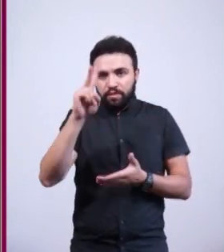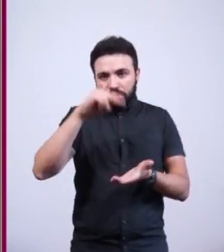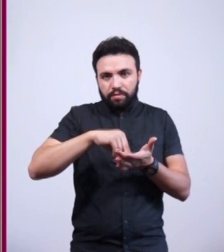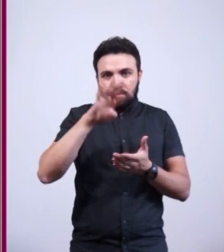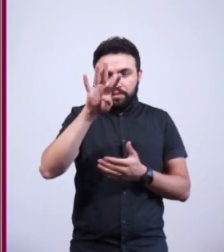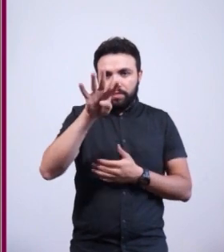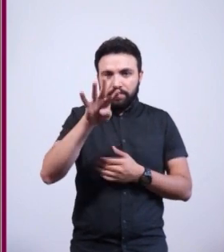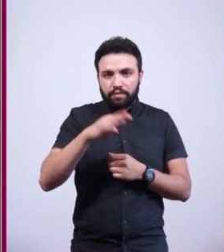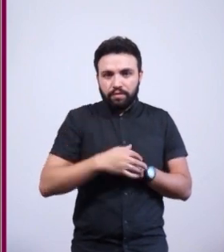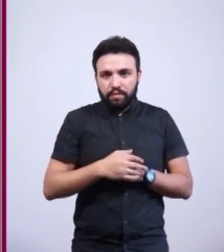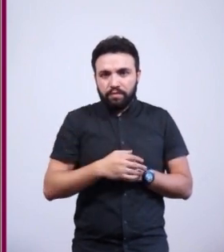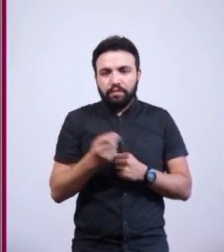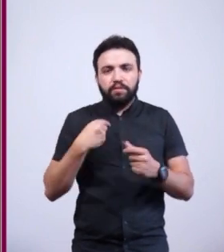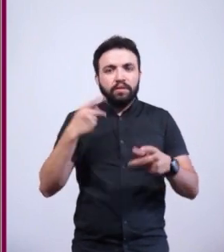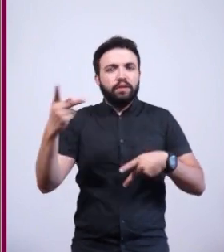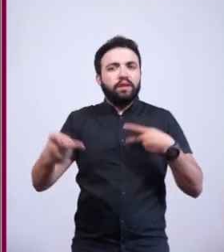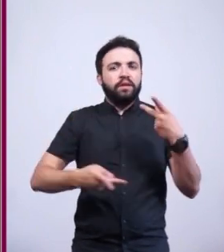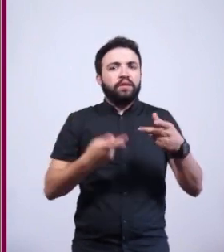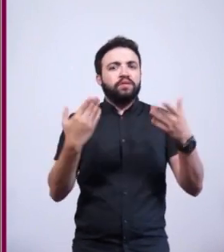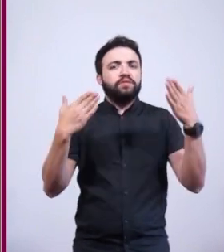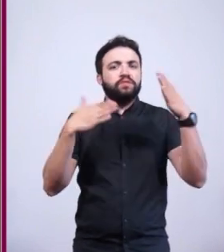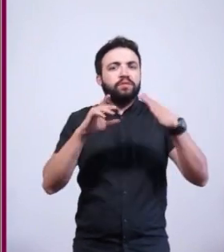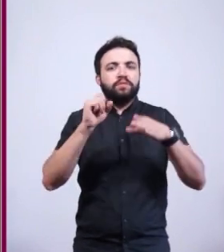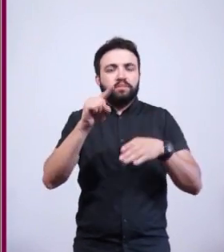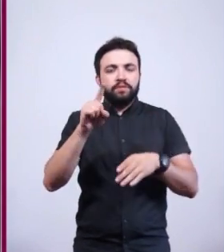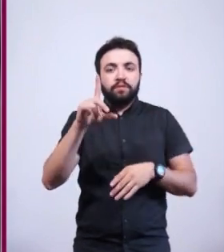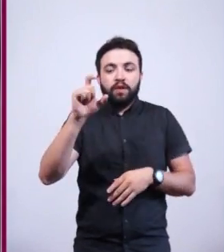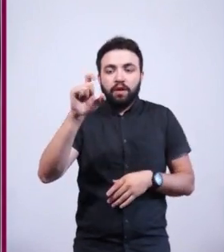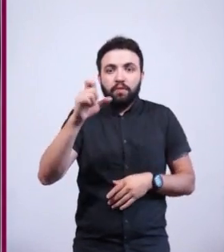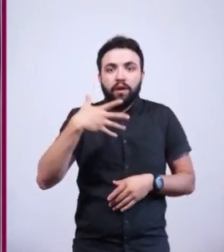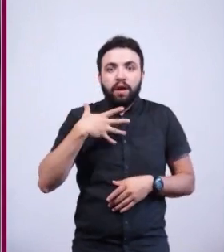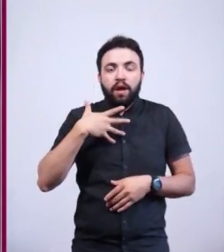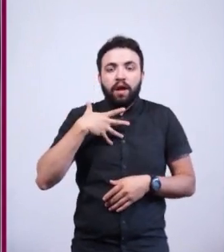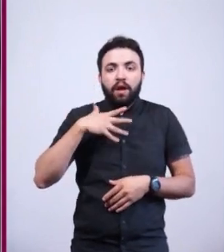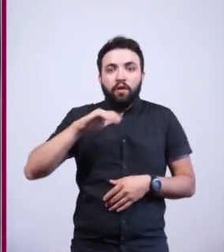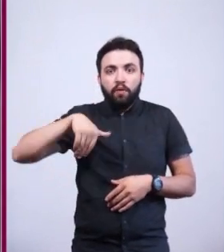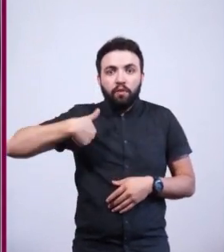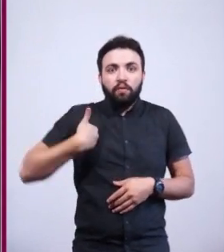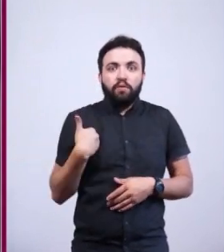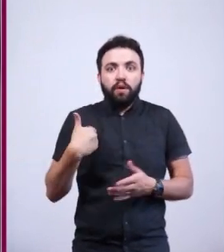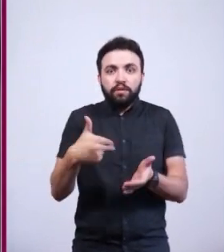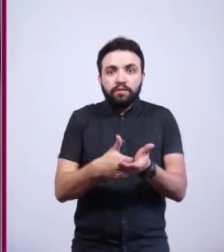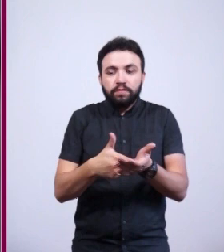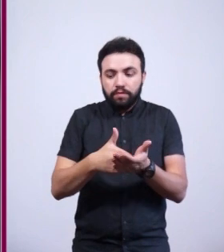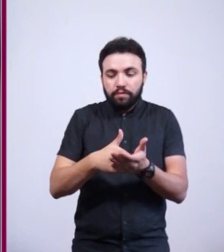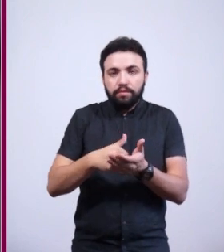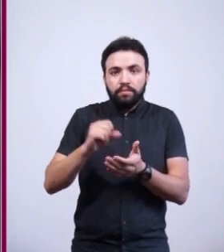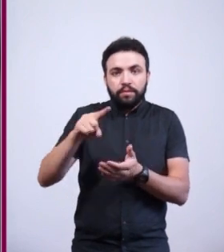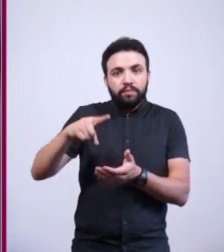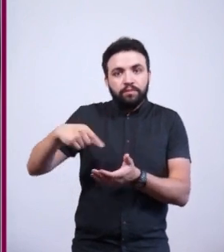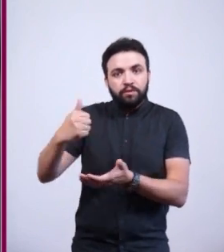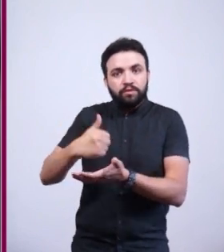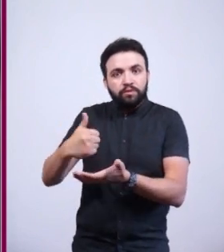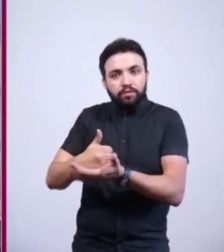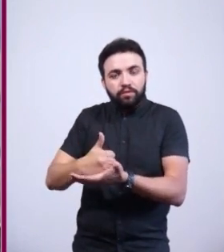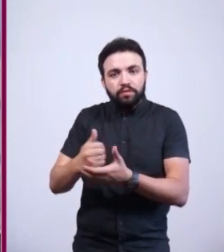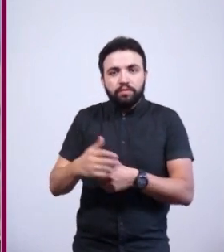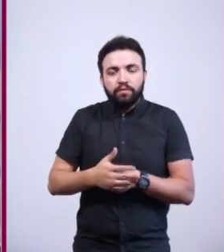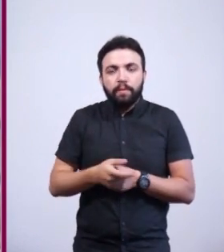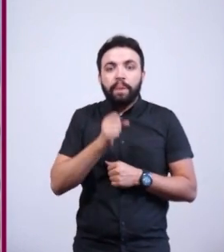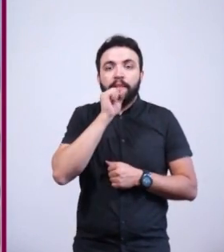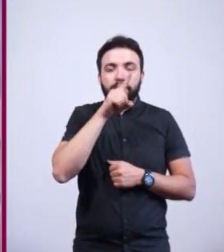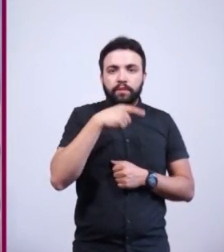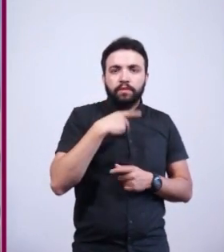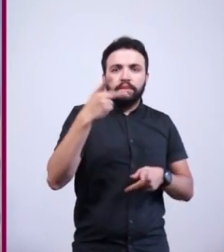2019, hablé sobre esos manantiales que están encapsulados en esa área de la ciudad, y además hablé de